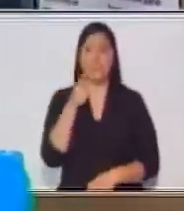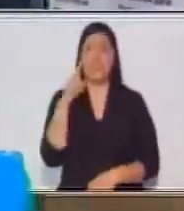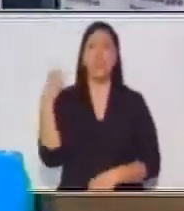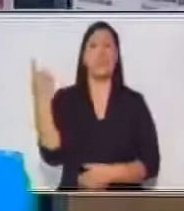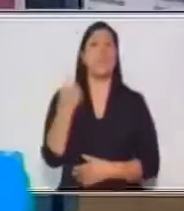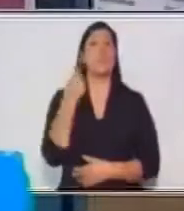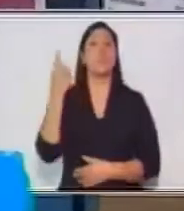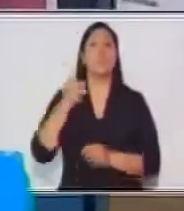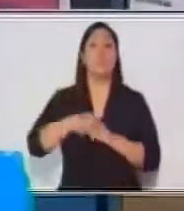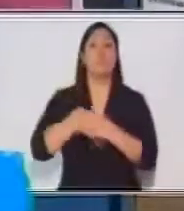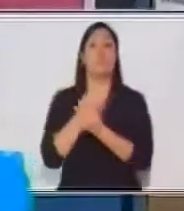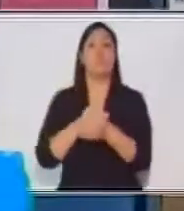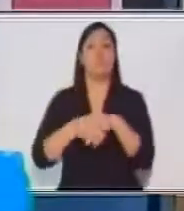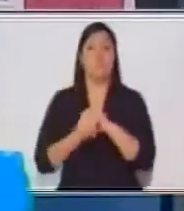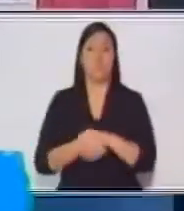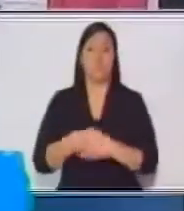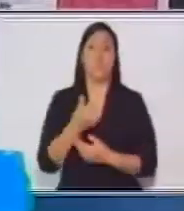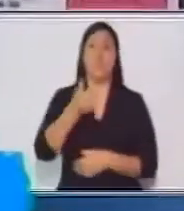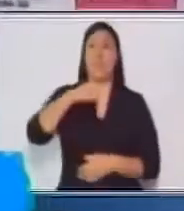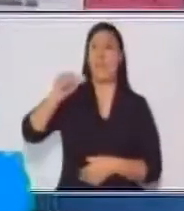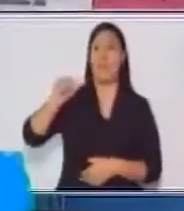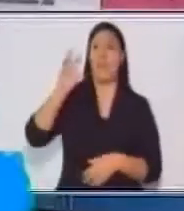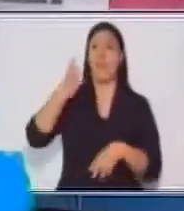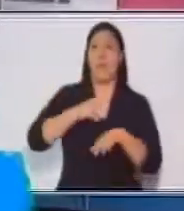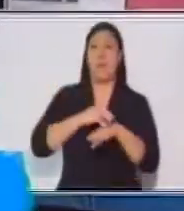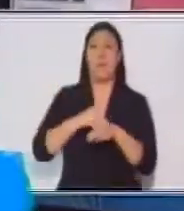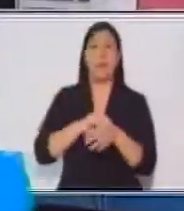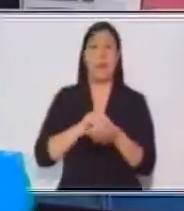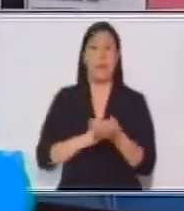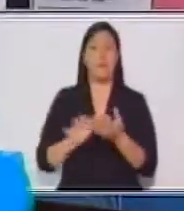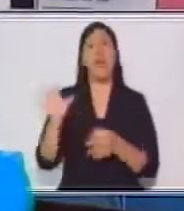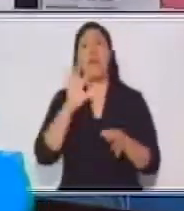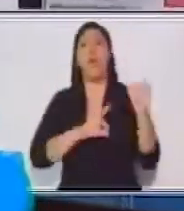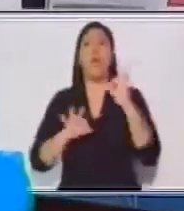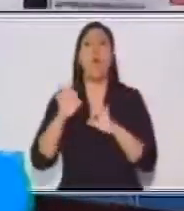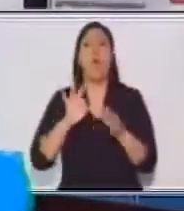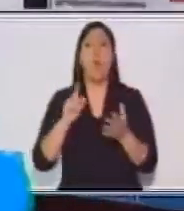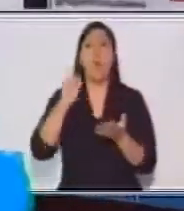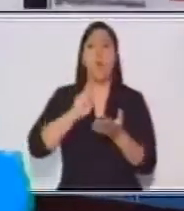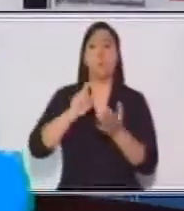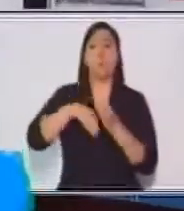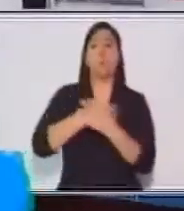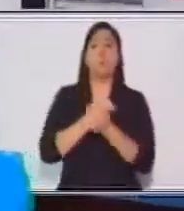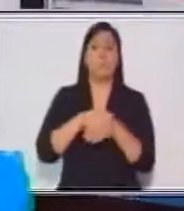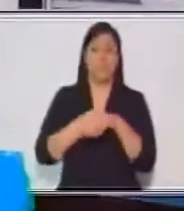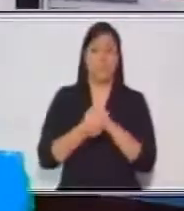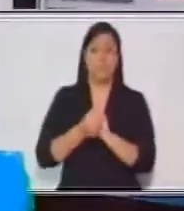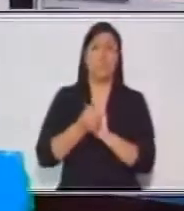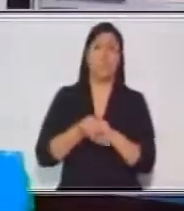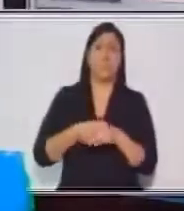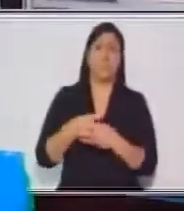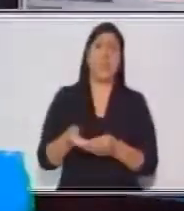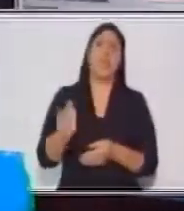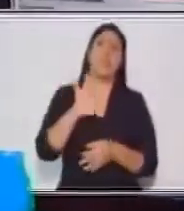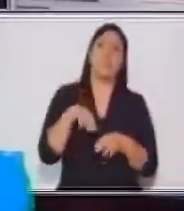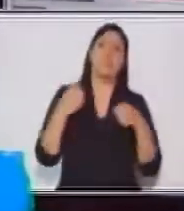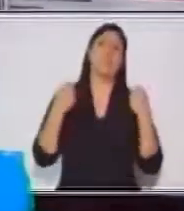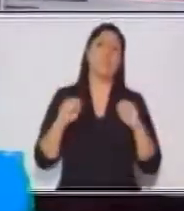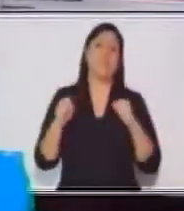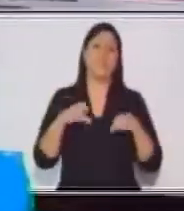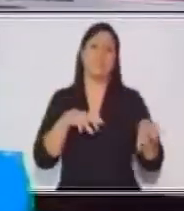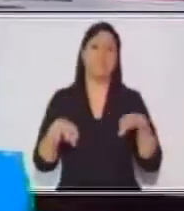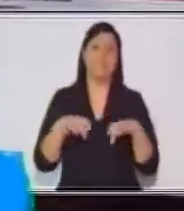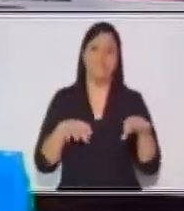que laves bien tus manos con agua y con jabón o que las desinfectes con algún gel después de que realizas cada